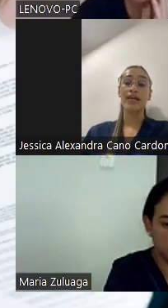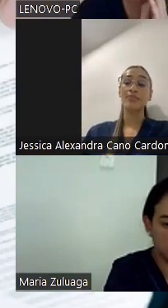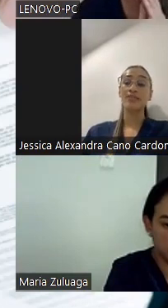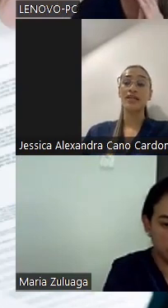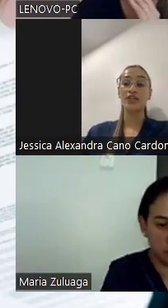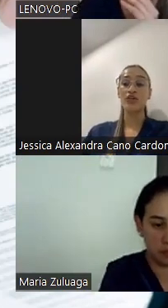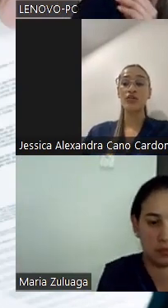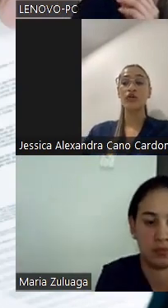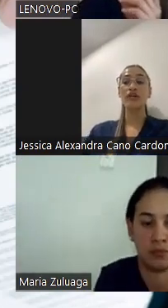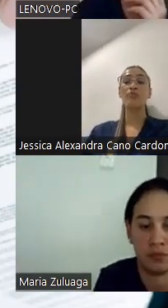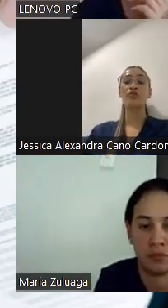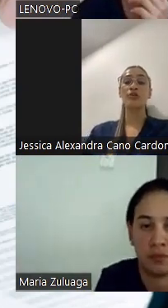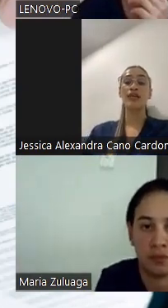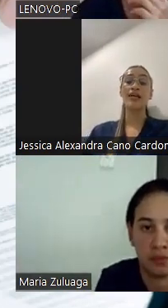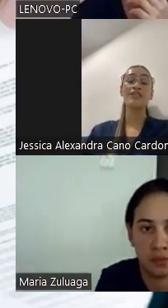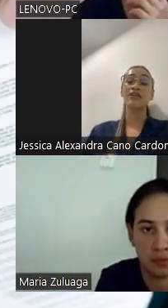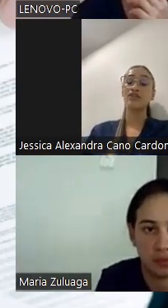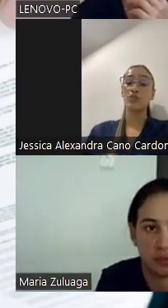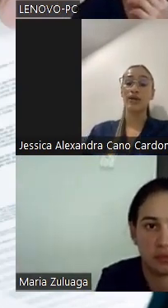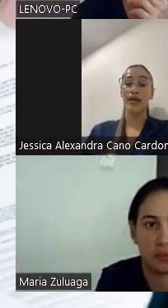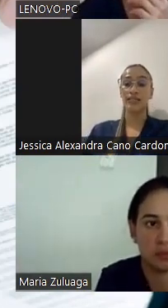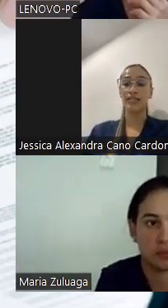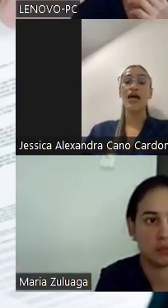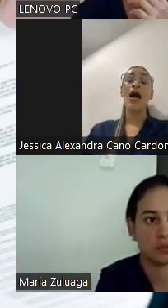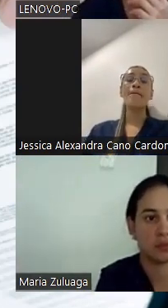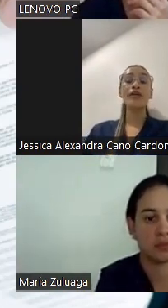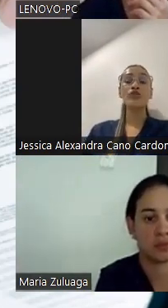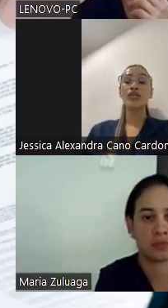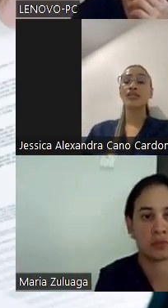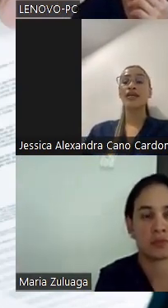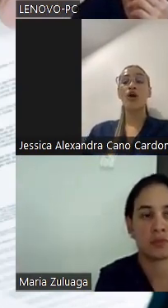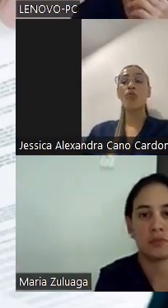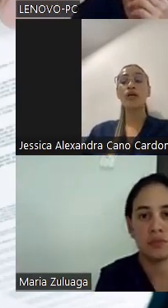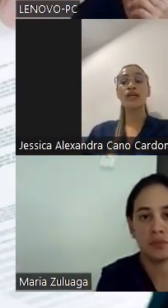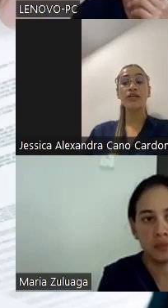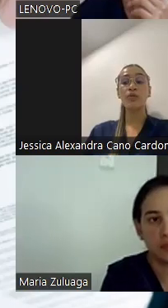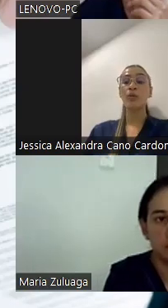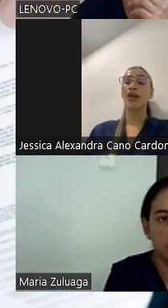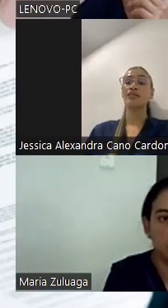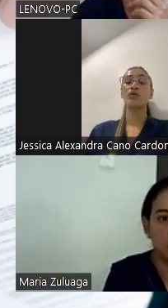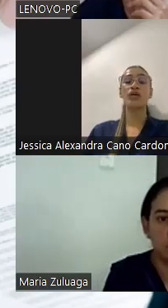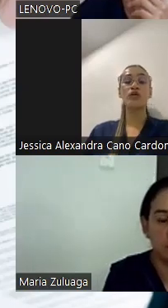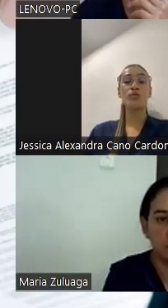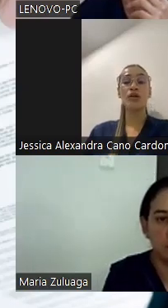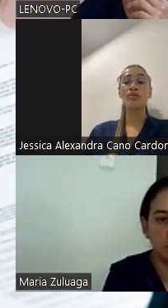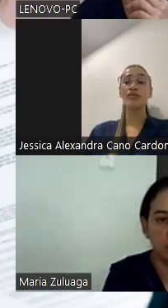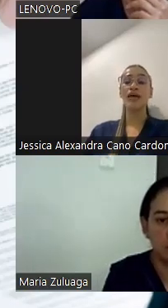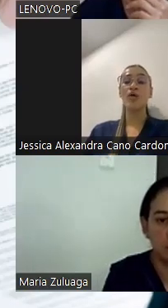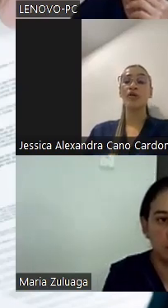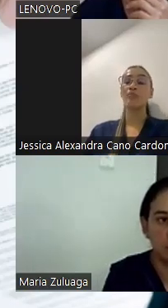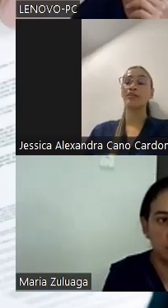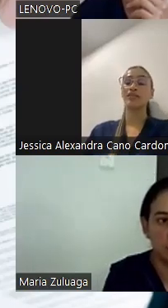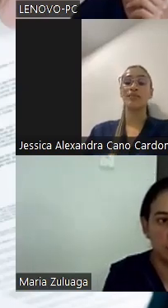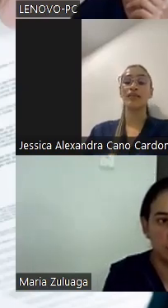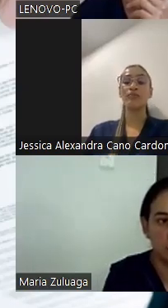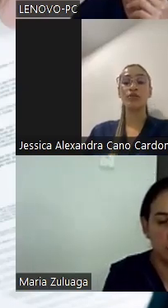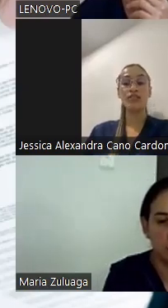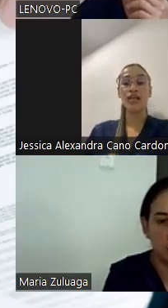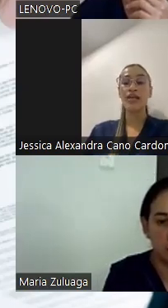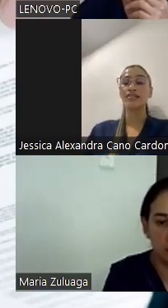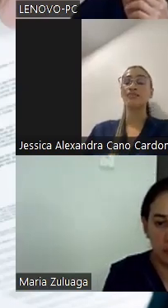incluidas en la investigación que no tenga posibilidades de beneficio para ellas, a menos que ésta tenga como objetivo promover la salud del grupo representado por el